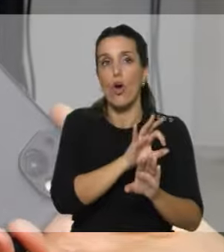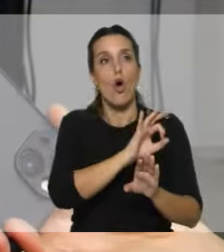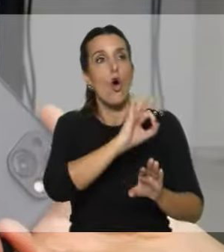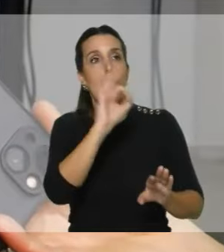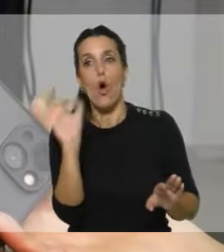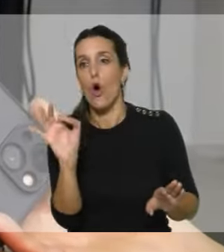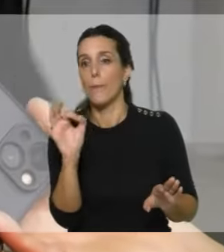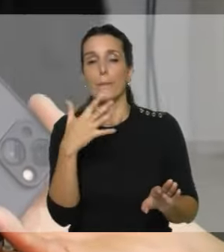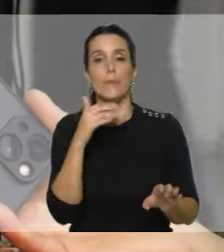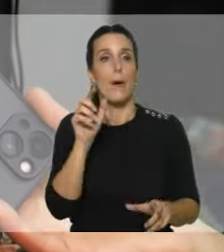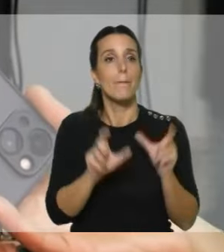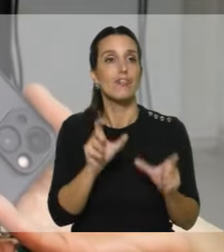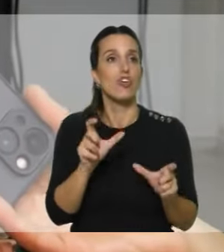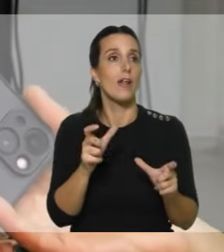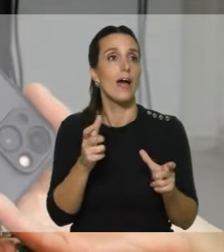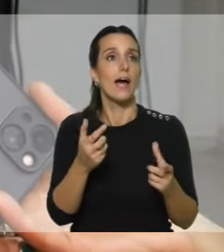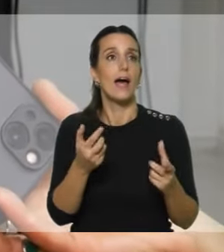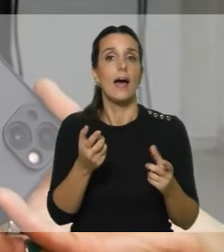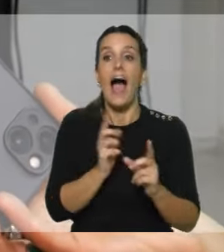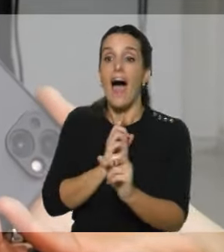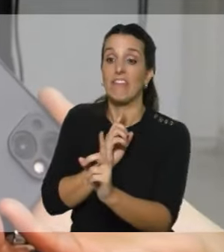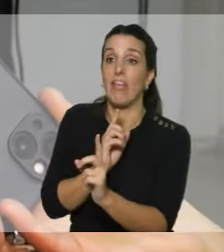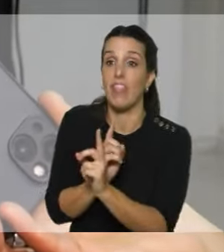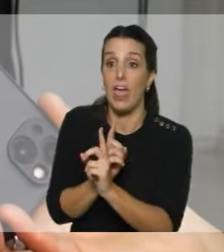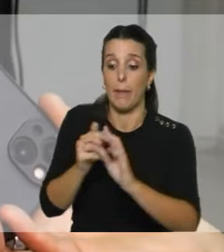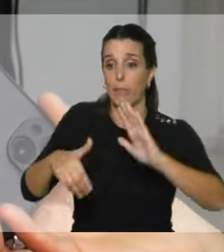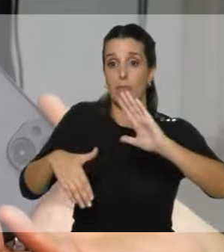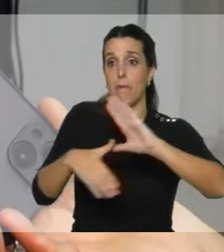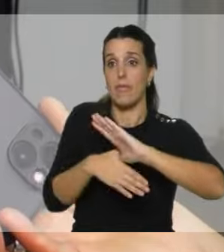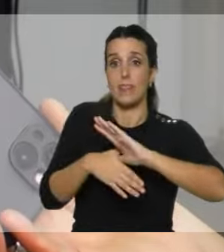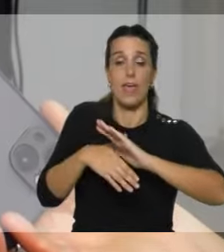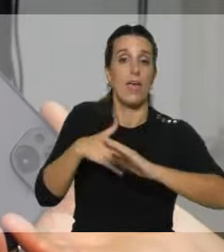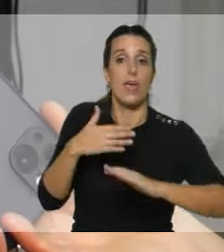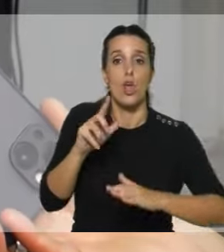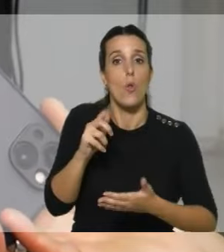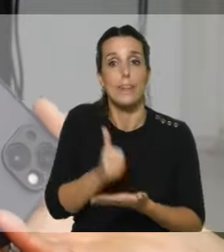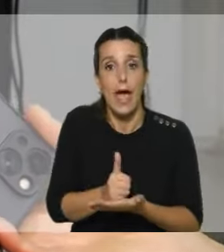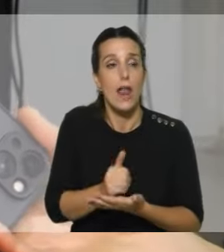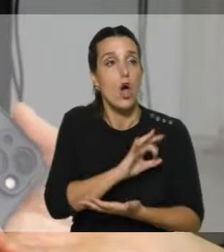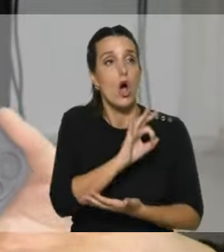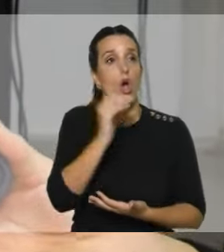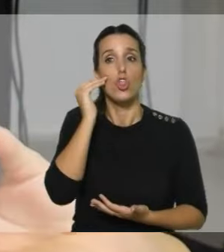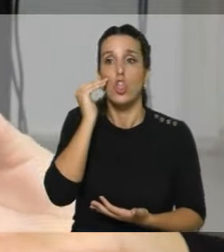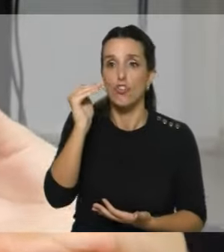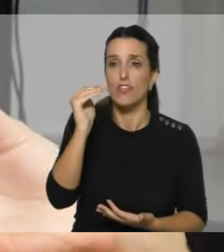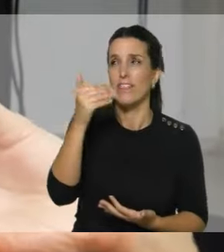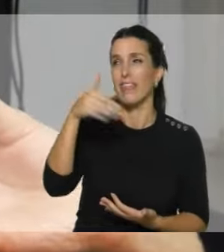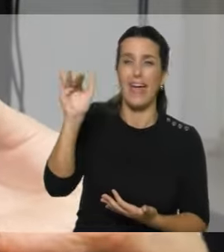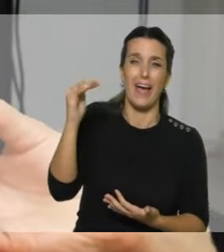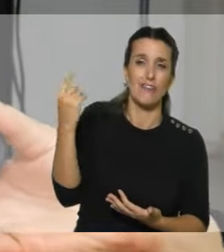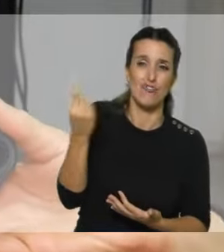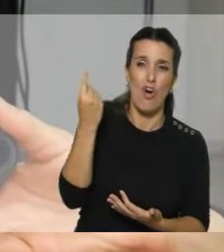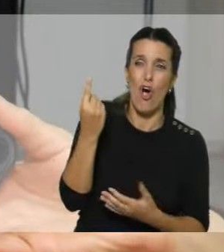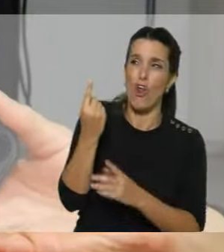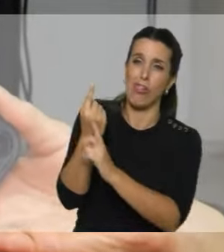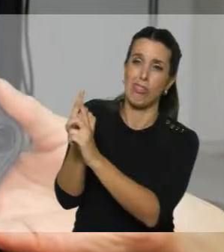si las personas que tienen que atender el desarrollo social no están en el lugar, si a los docentes los dejamos solos